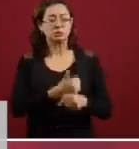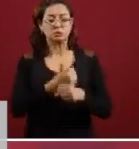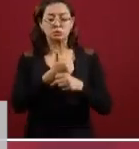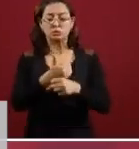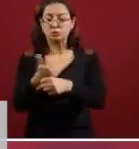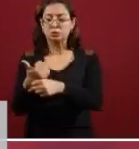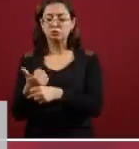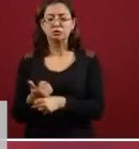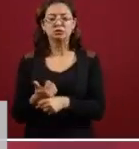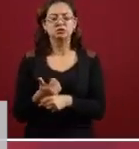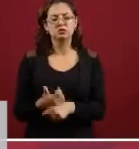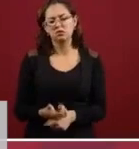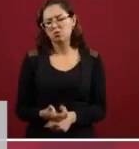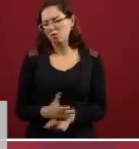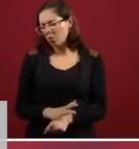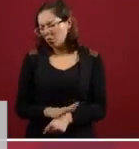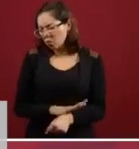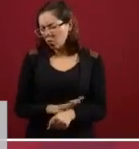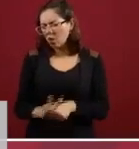se origina